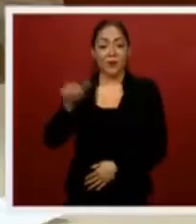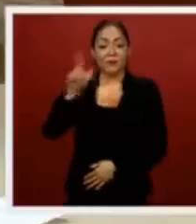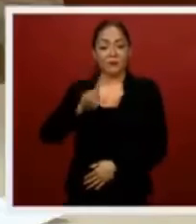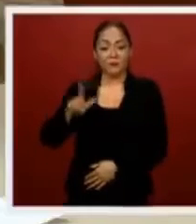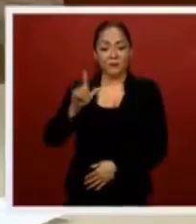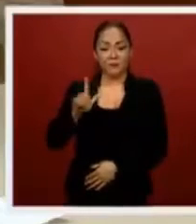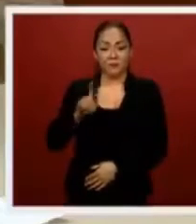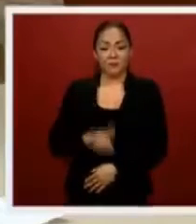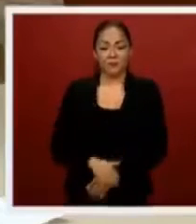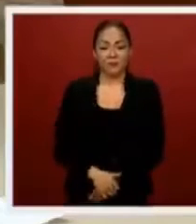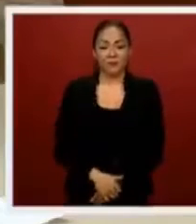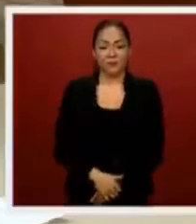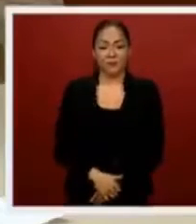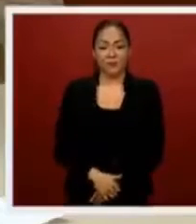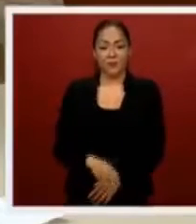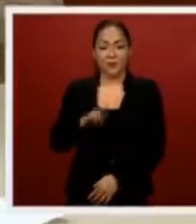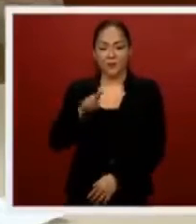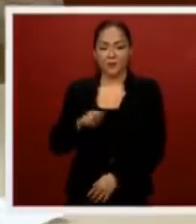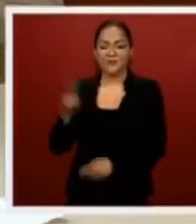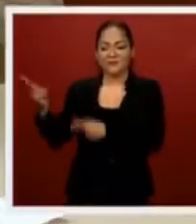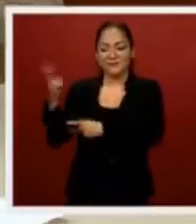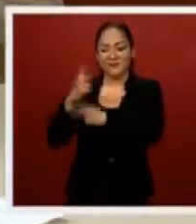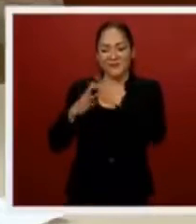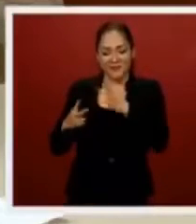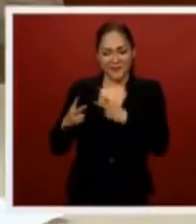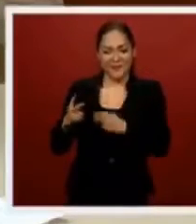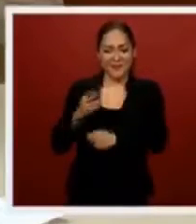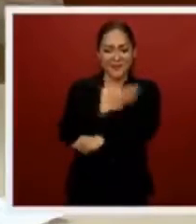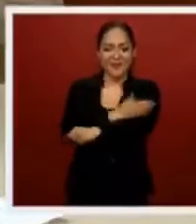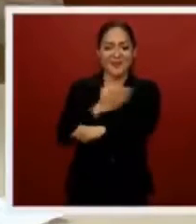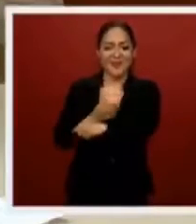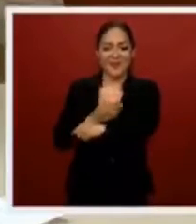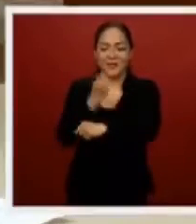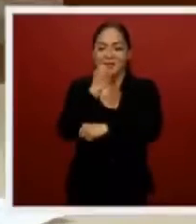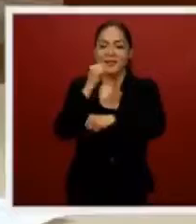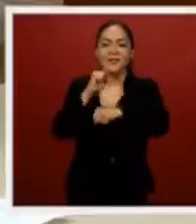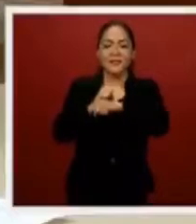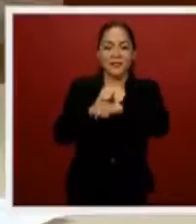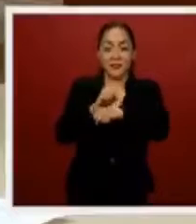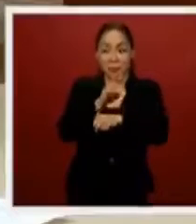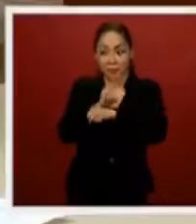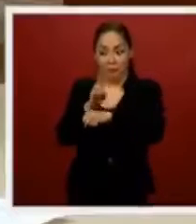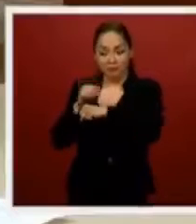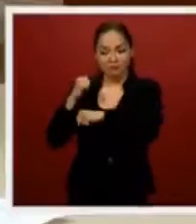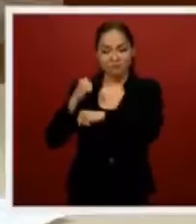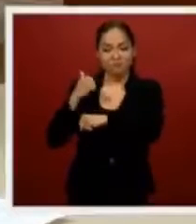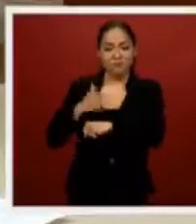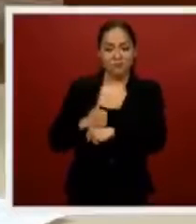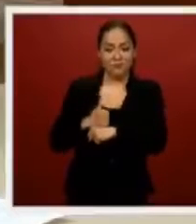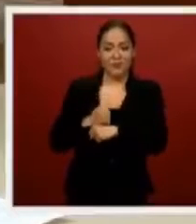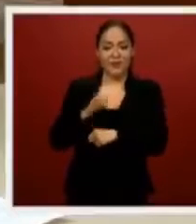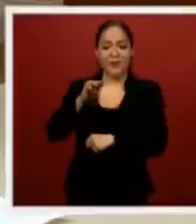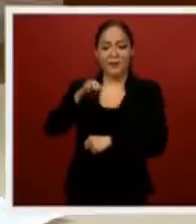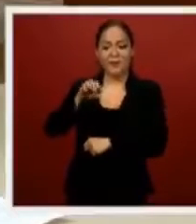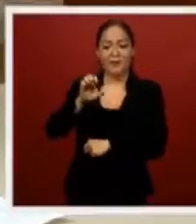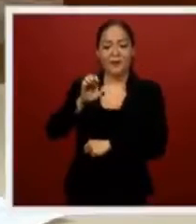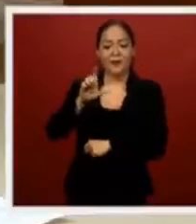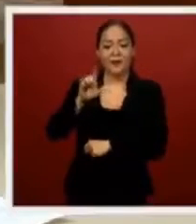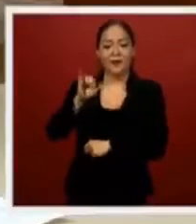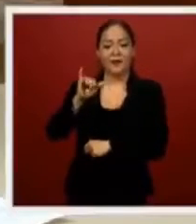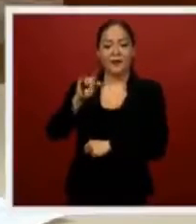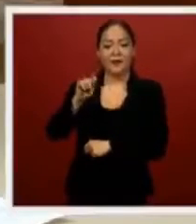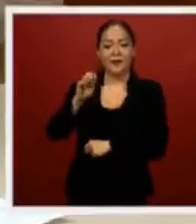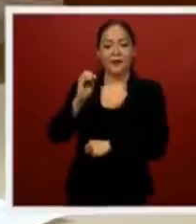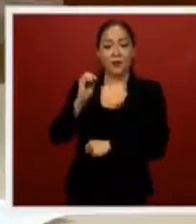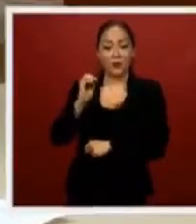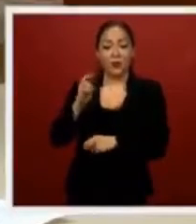Lunes y siempre, casi siempre contamos con la presencia del secretario de Educación, el doctor Melitón Lozano Pérez, siempre con temas muy interesantes